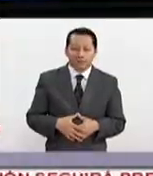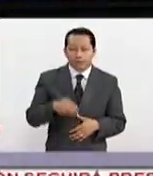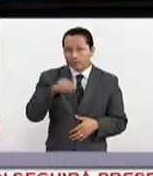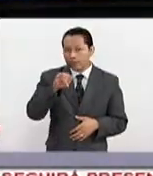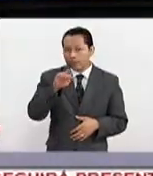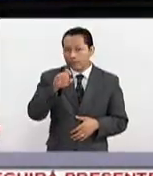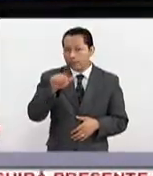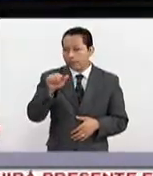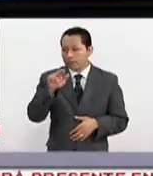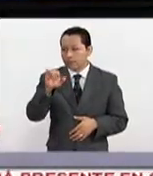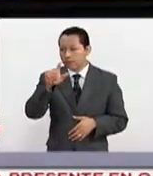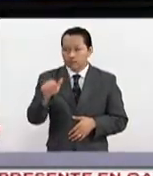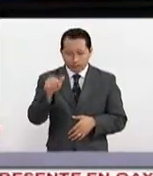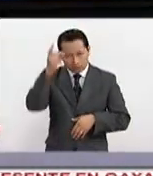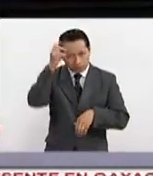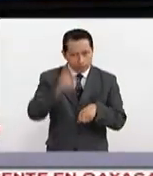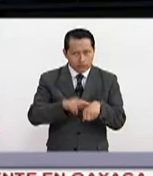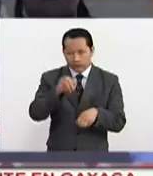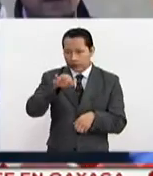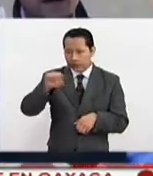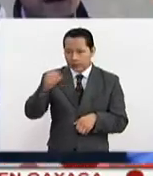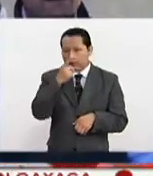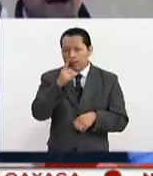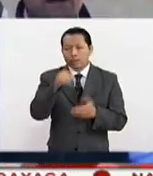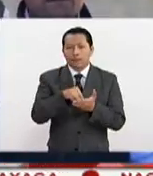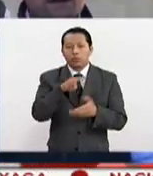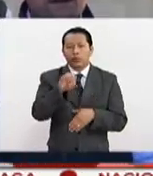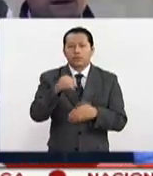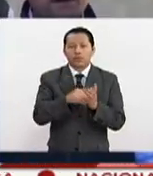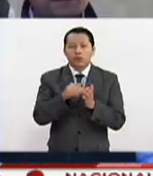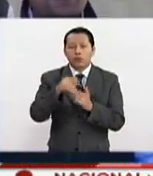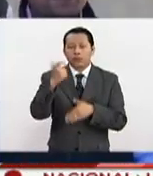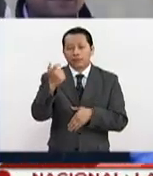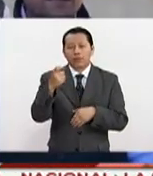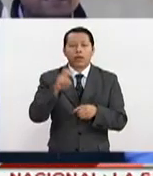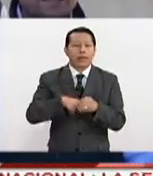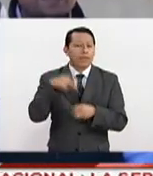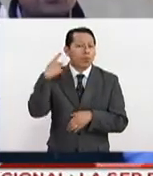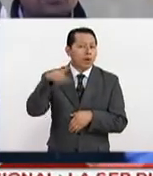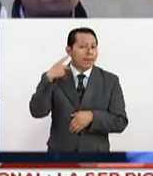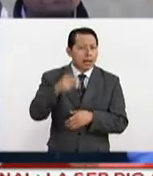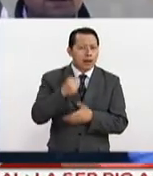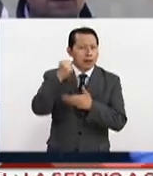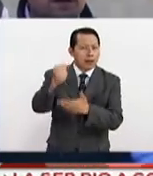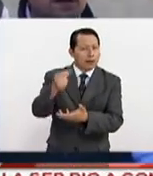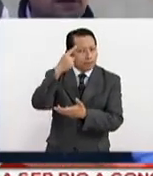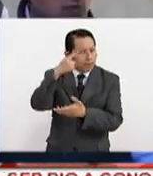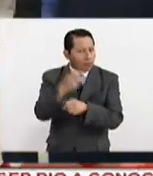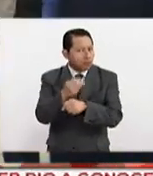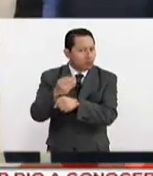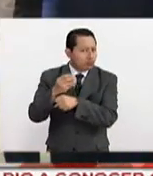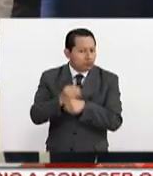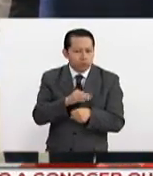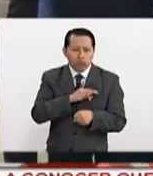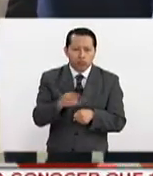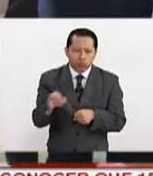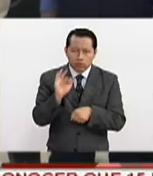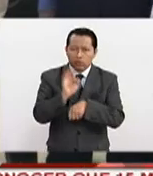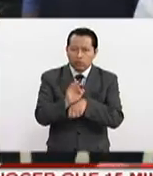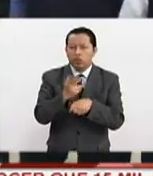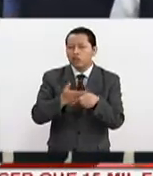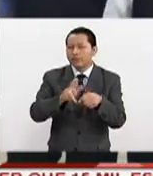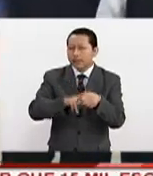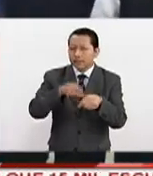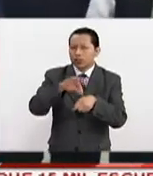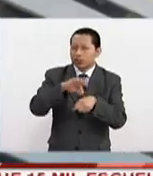Miquel Arriola, director del IMSS, anunció que se van a invertir 1.400 millones de pesos en Puebla para reparar y ampliar la infraestructura médica dañada